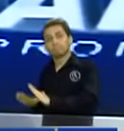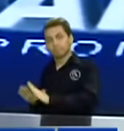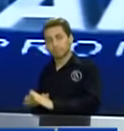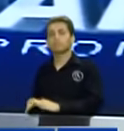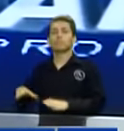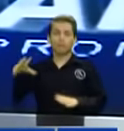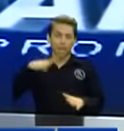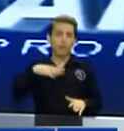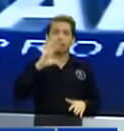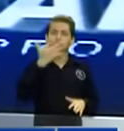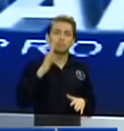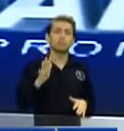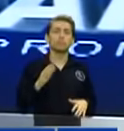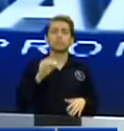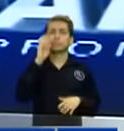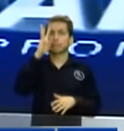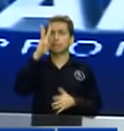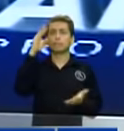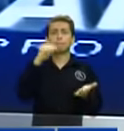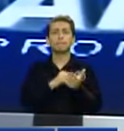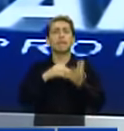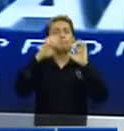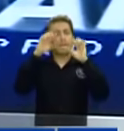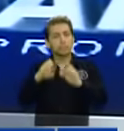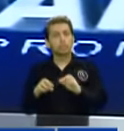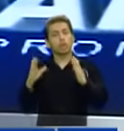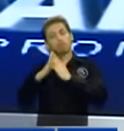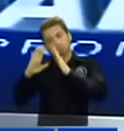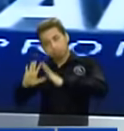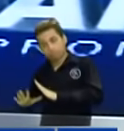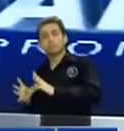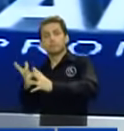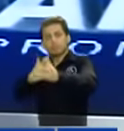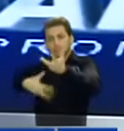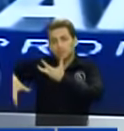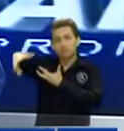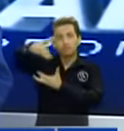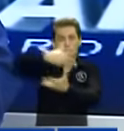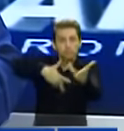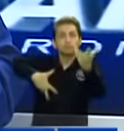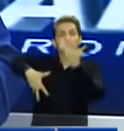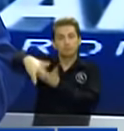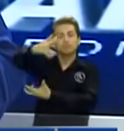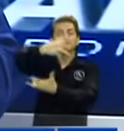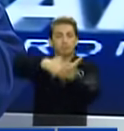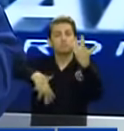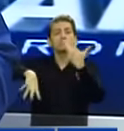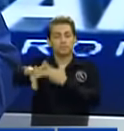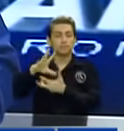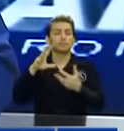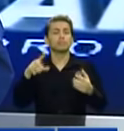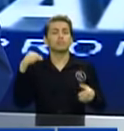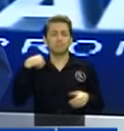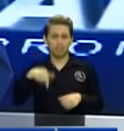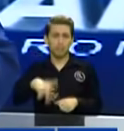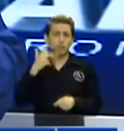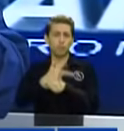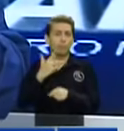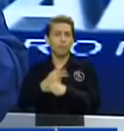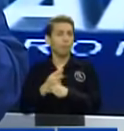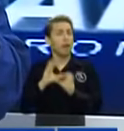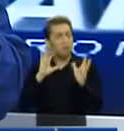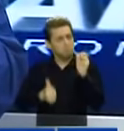ahorita guardando cuarentena. Todos los días entran unos, salen otros. Y hemos sido, la verdad, como país, yo creo que muy exitosos,